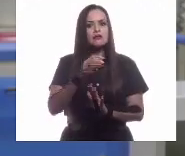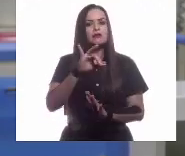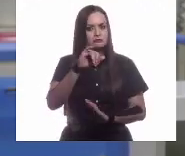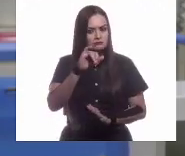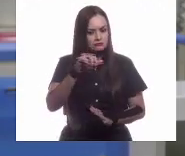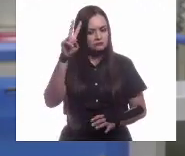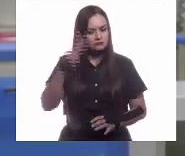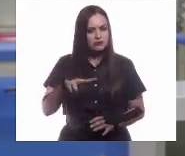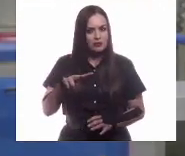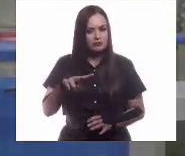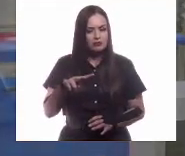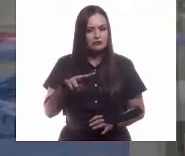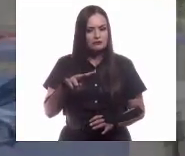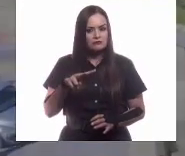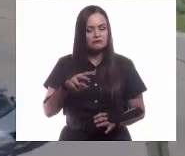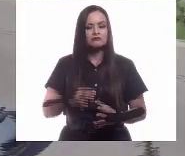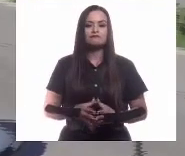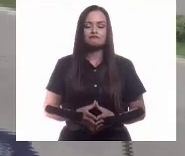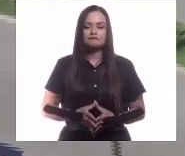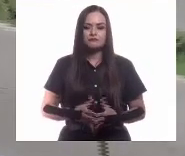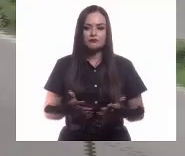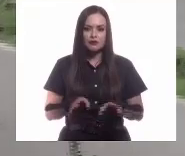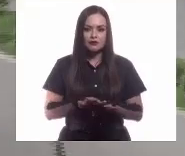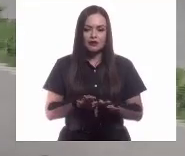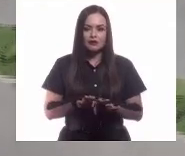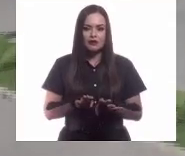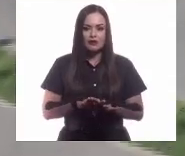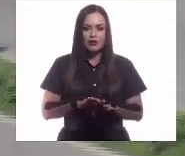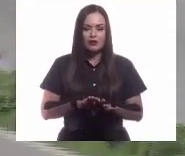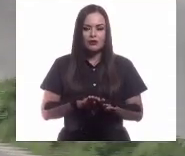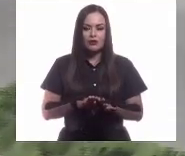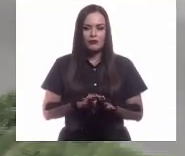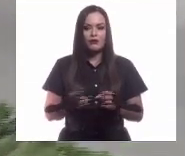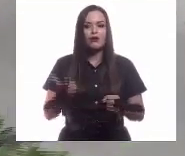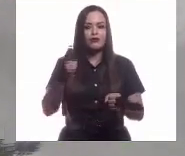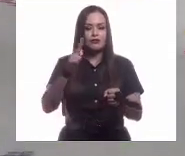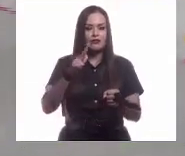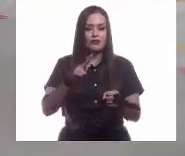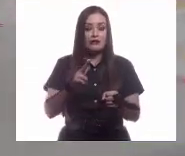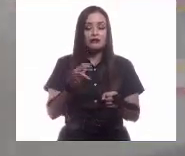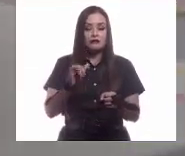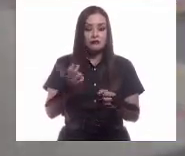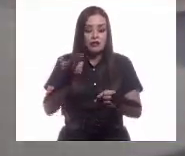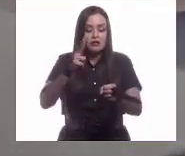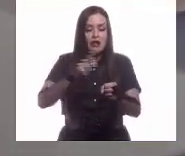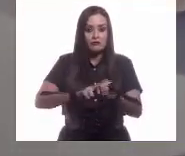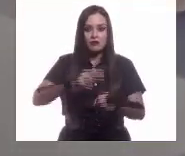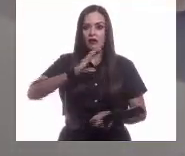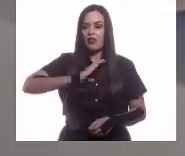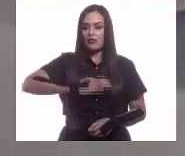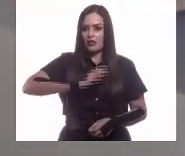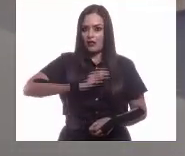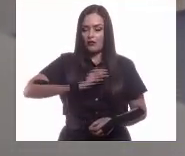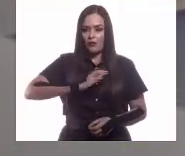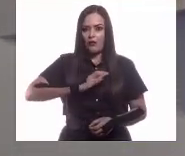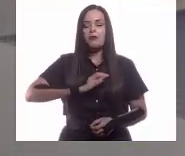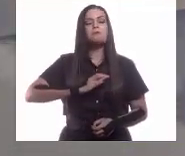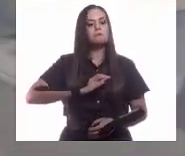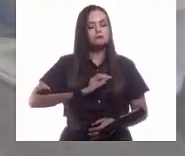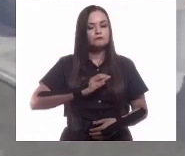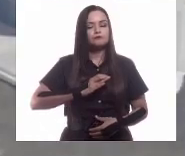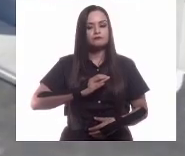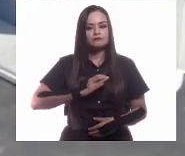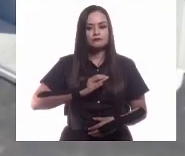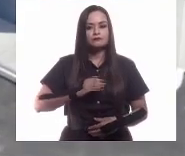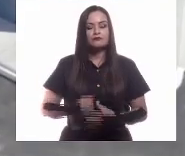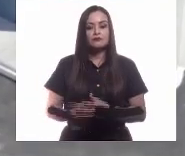y sobresalen la muy anhelada y necesaria creación y construcción de nuestro Centro Estatal de Oncología, el arranque de